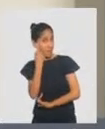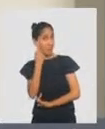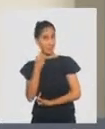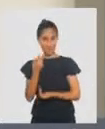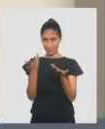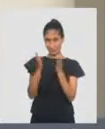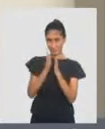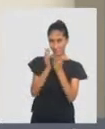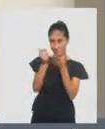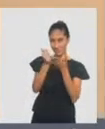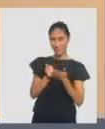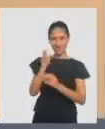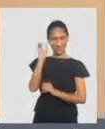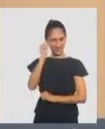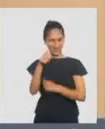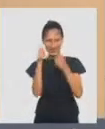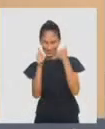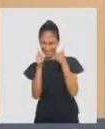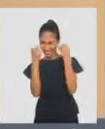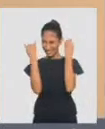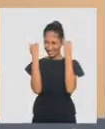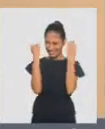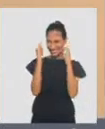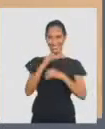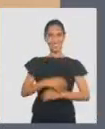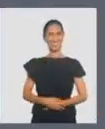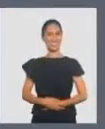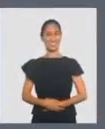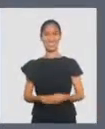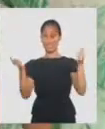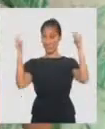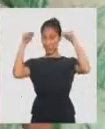el comercial. Good idea.